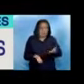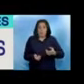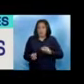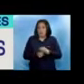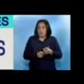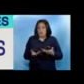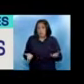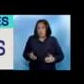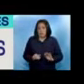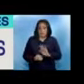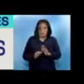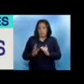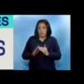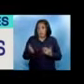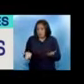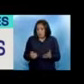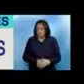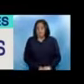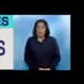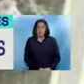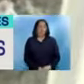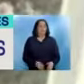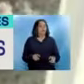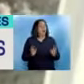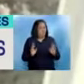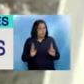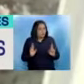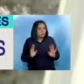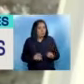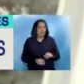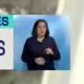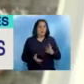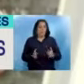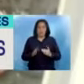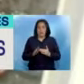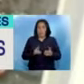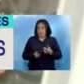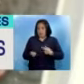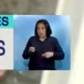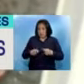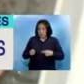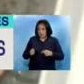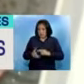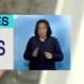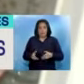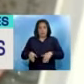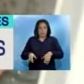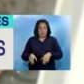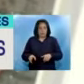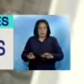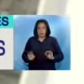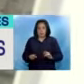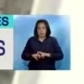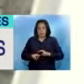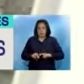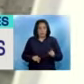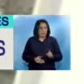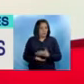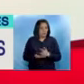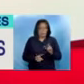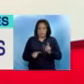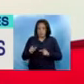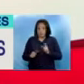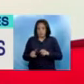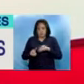daños ocasionados a su propiedad. Afortunadamente, la mueblería no estaba atendiendo, por lo tanto, no hubo personas